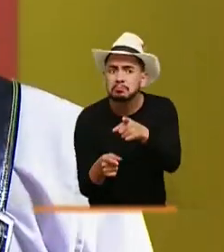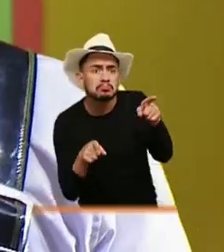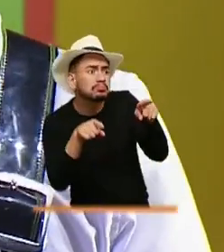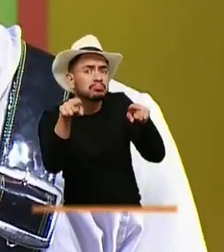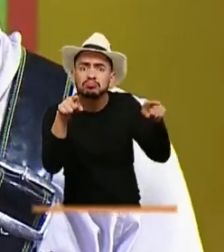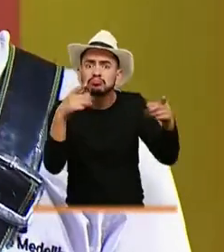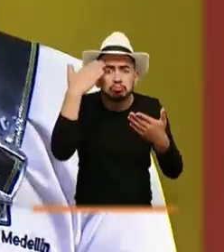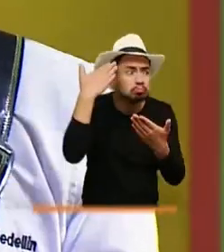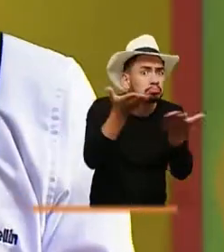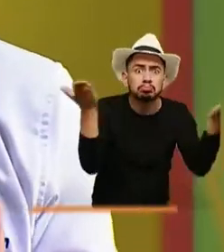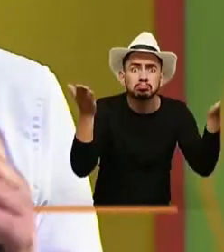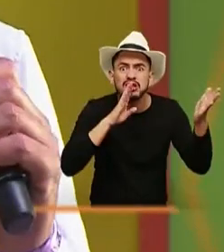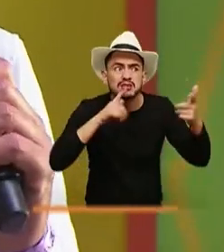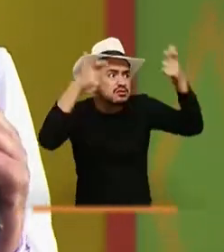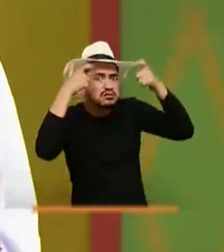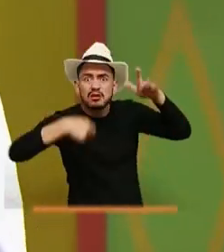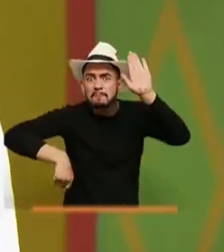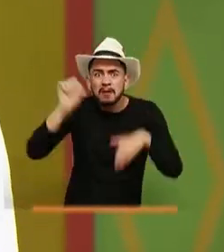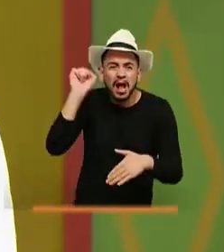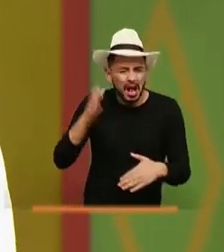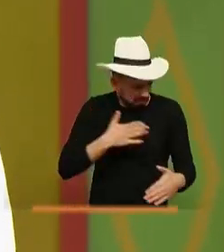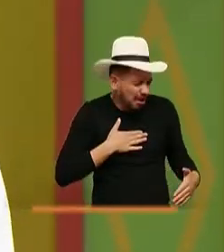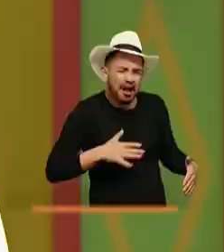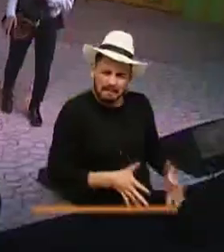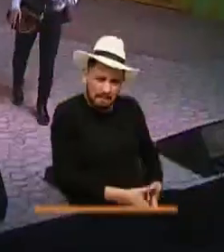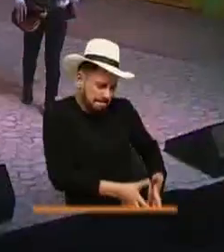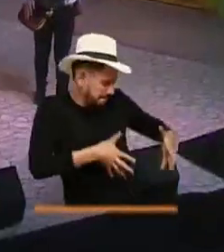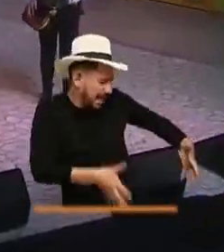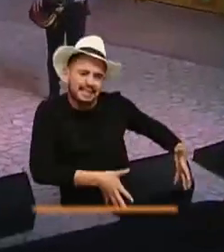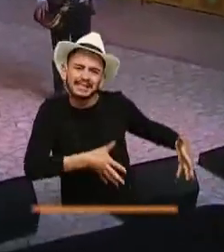rey, que mi carriel es más grande.